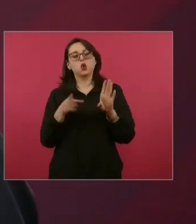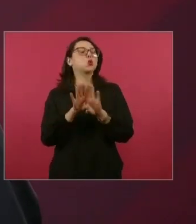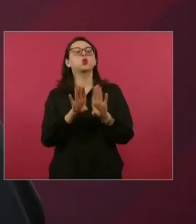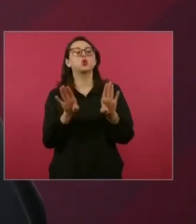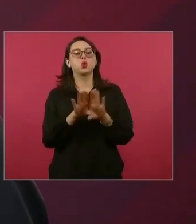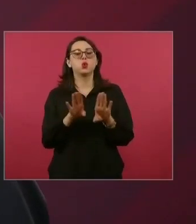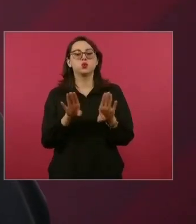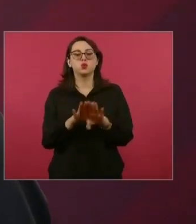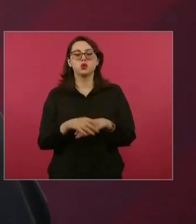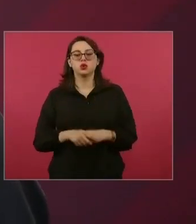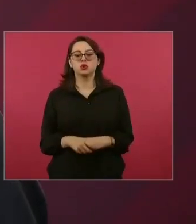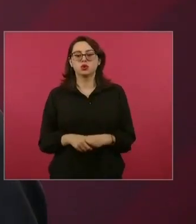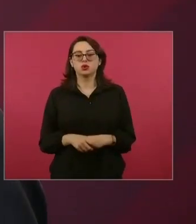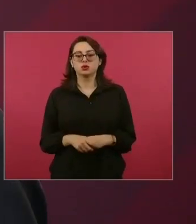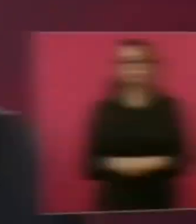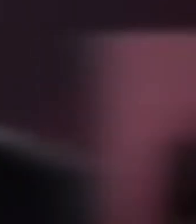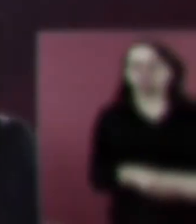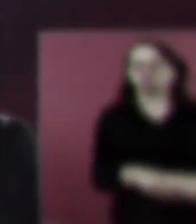acechando